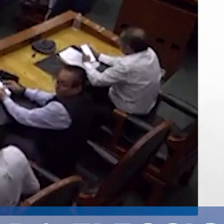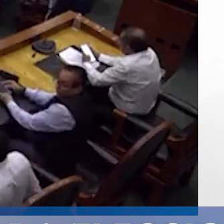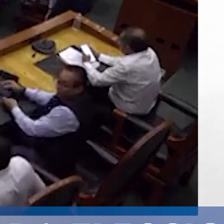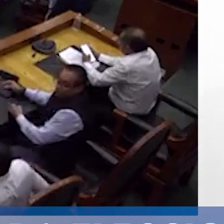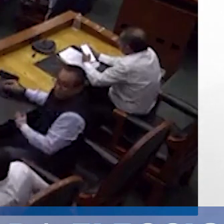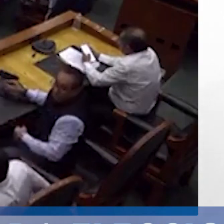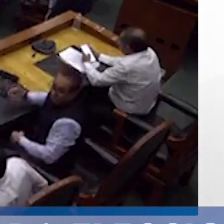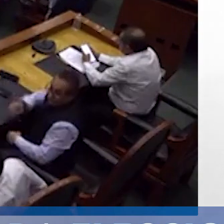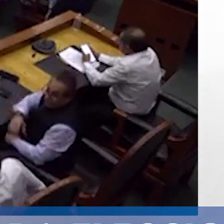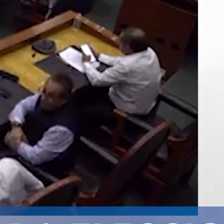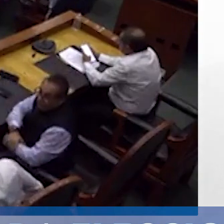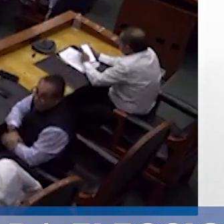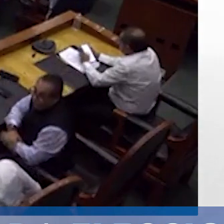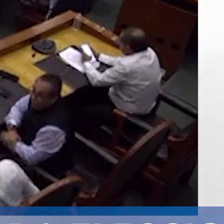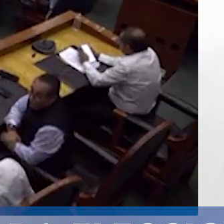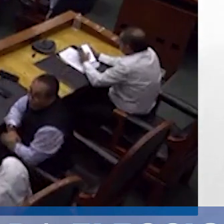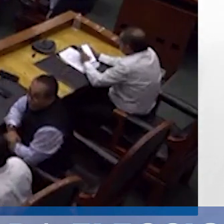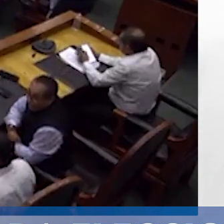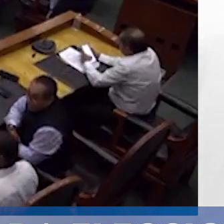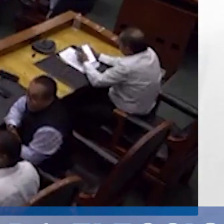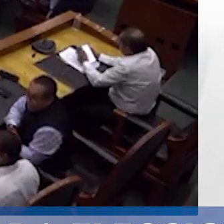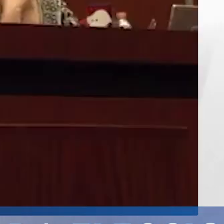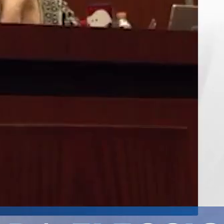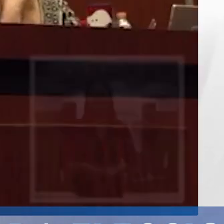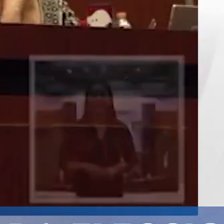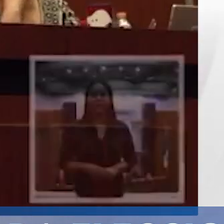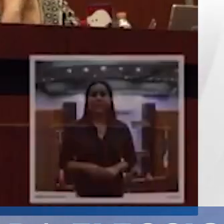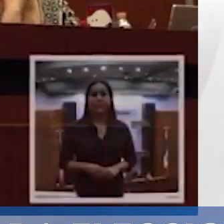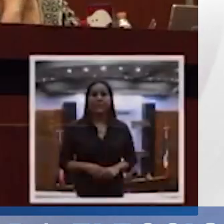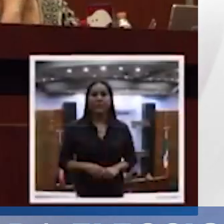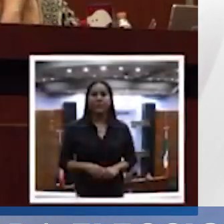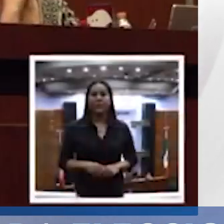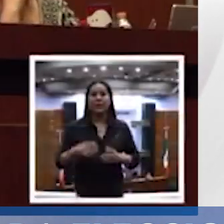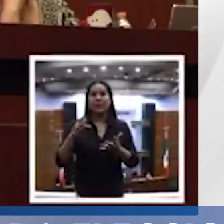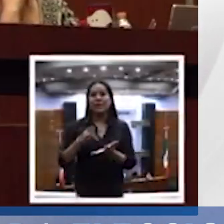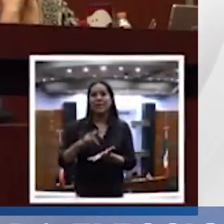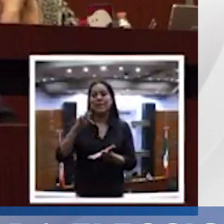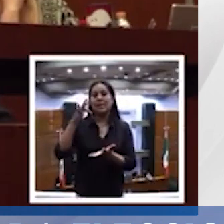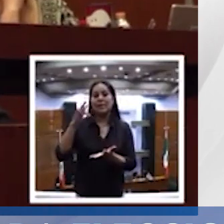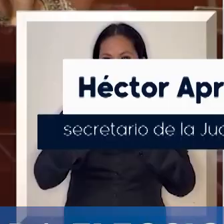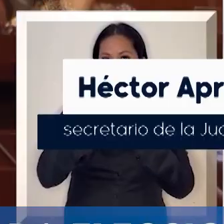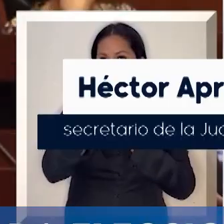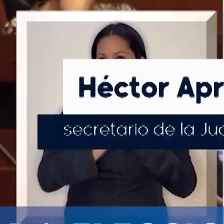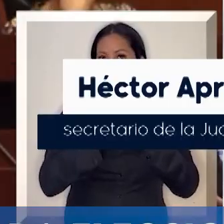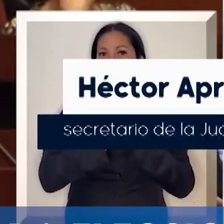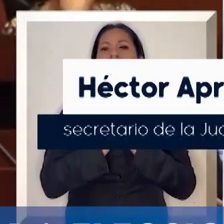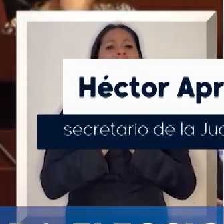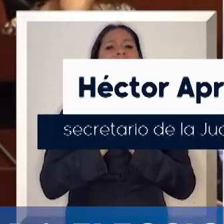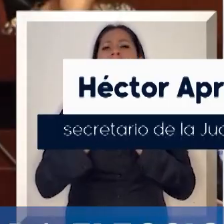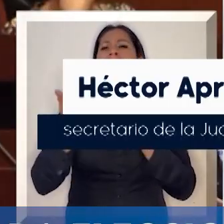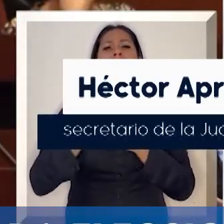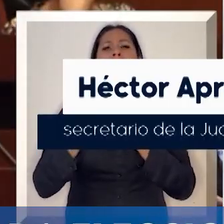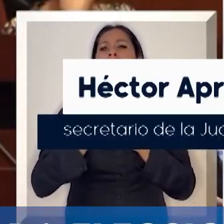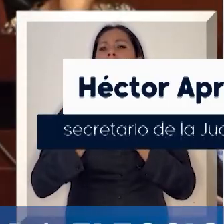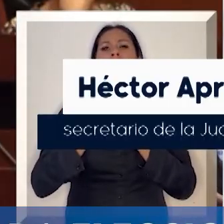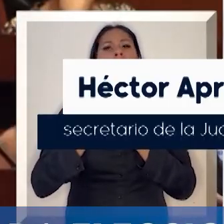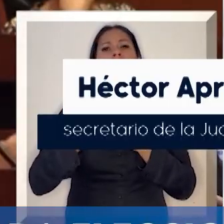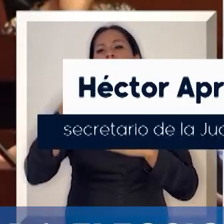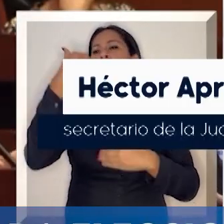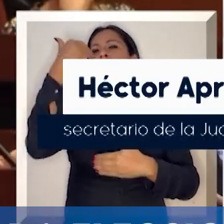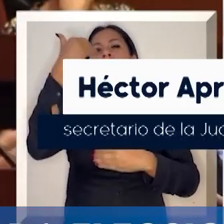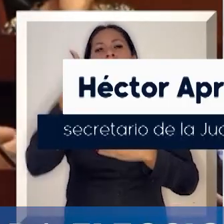apresa exhortó a sus compañeros A no dejar pendientes y desahogar la agenda legislativa a punto de concluir